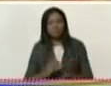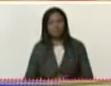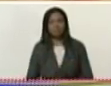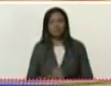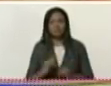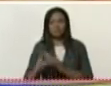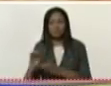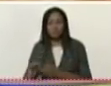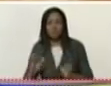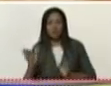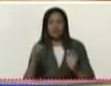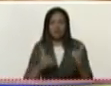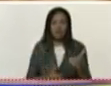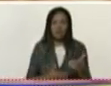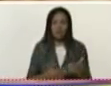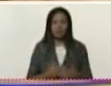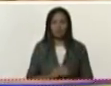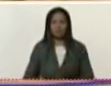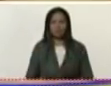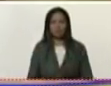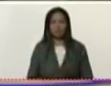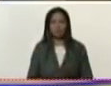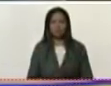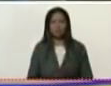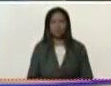así como el CLAP. Y